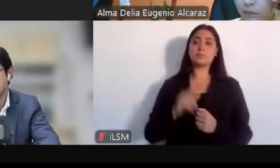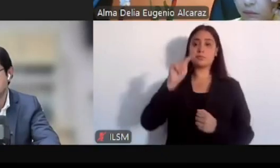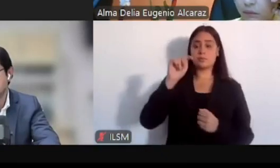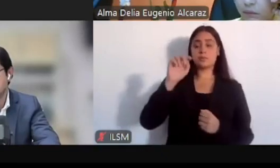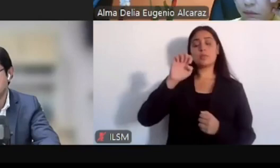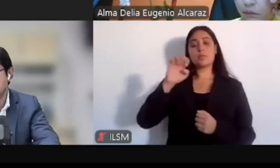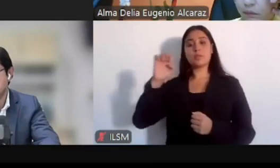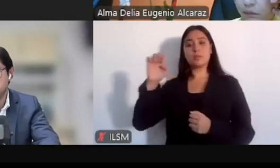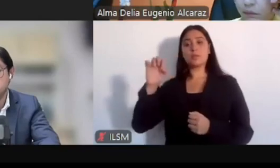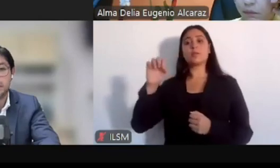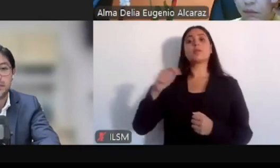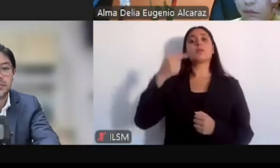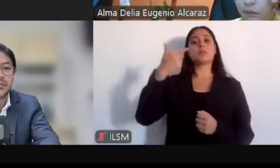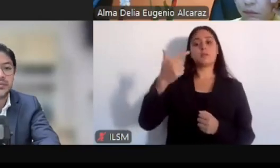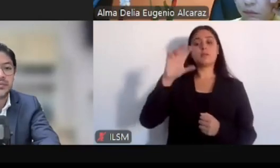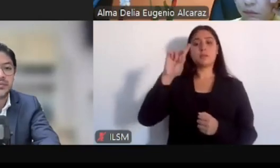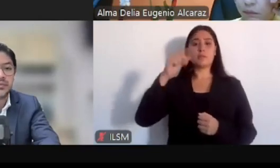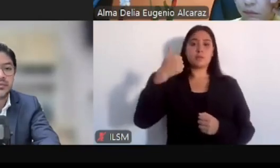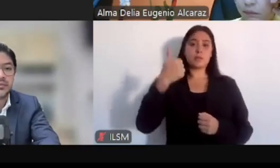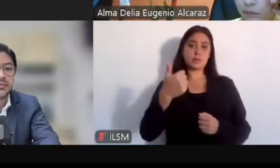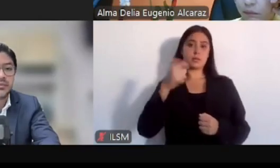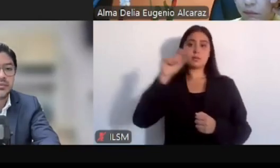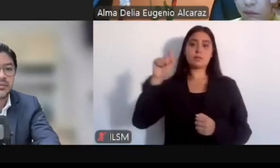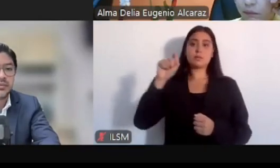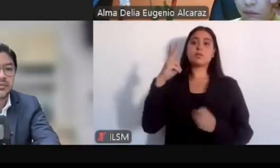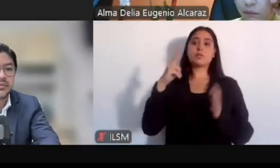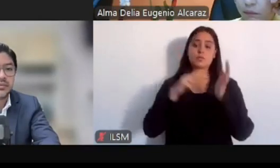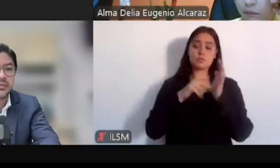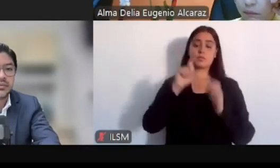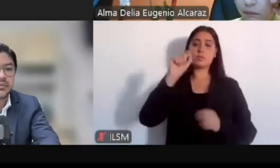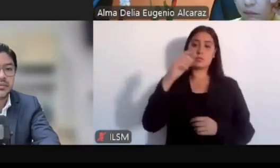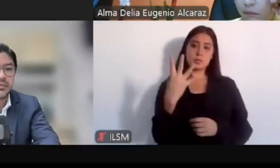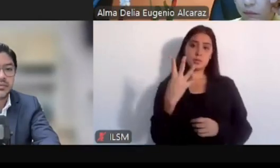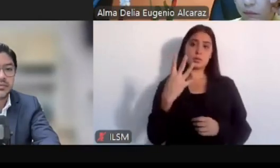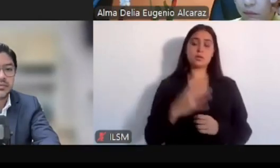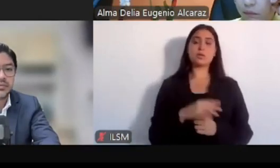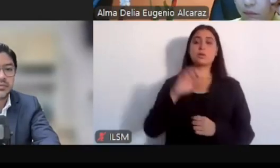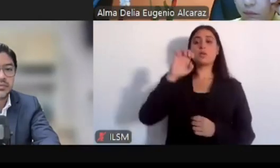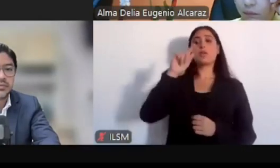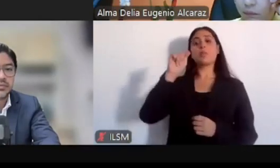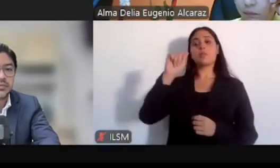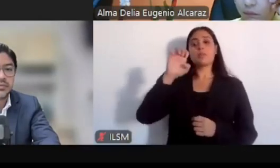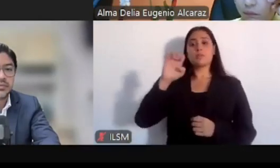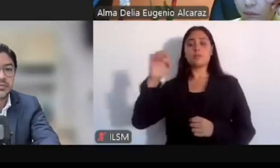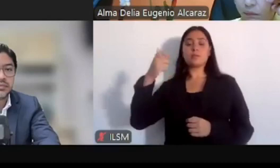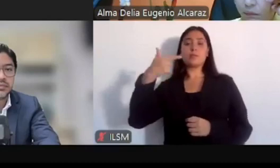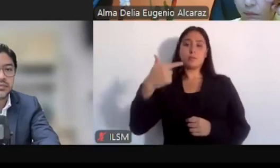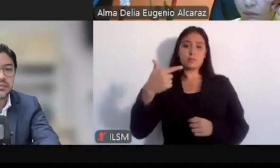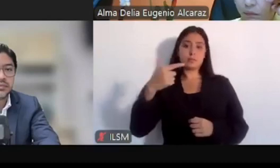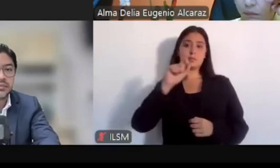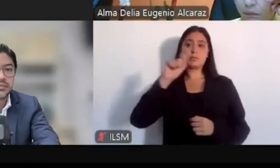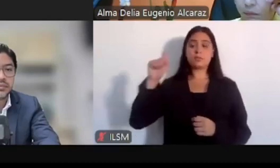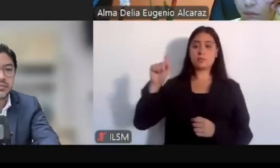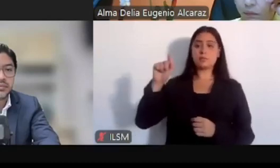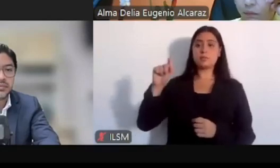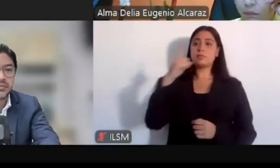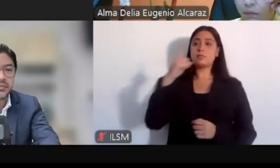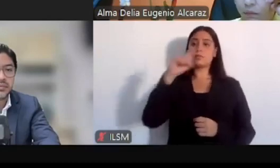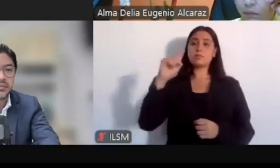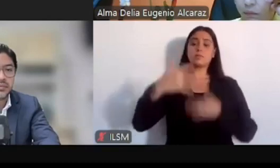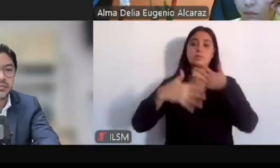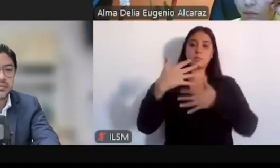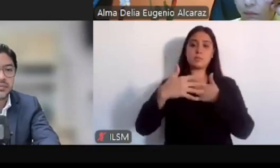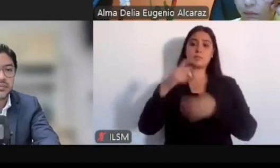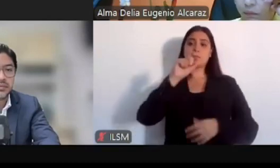di he di 36 2024 te dional G dial 115